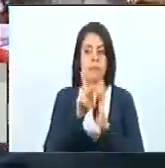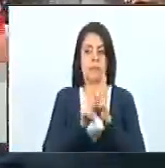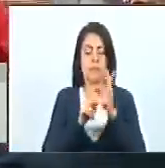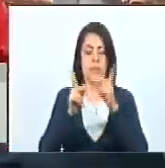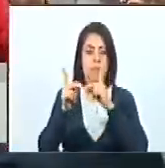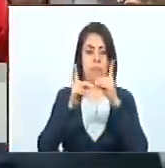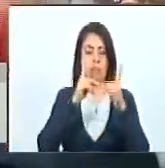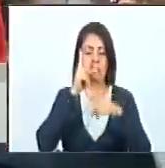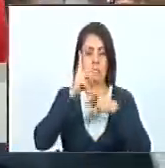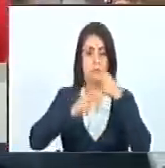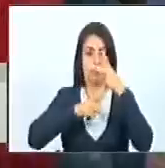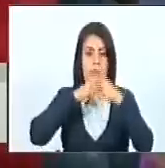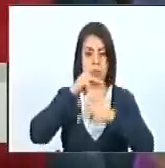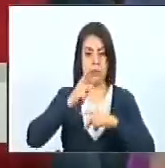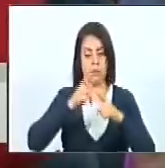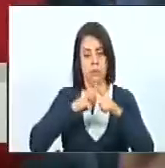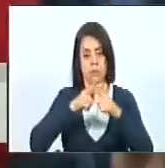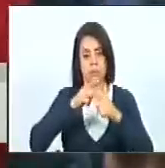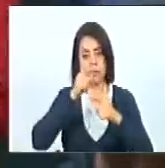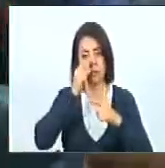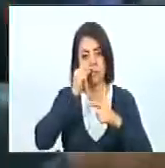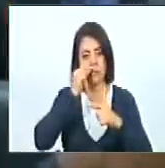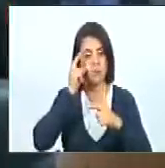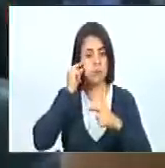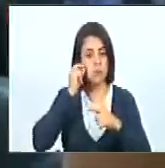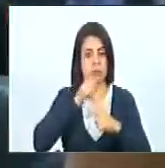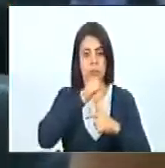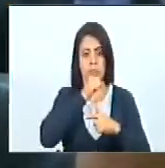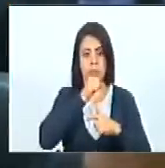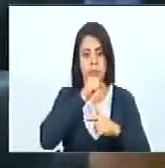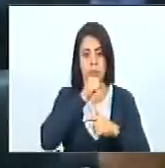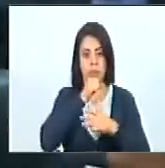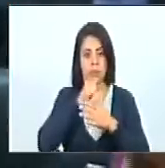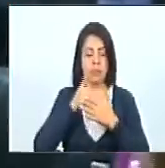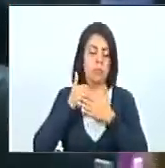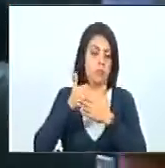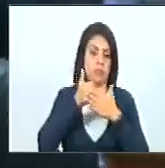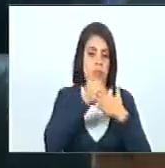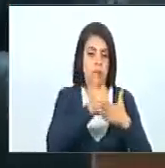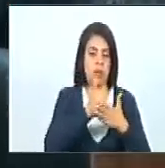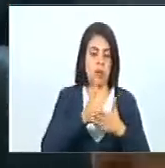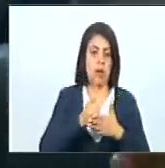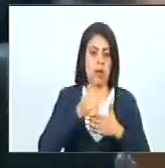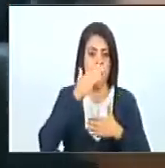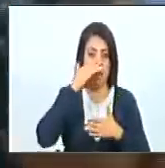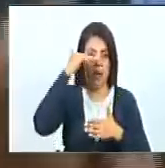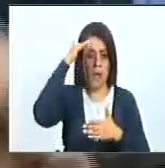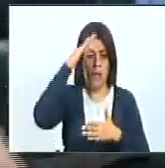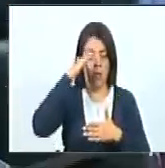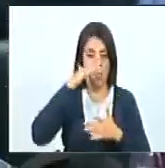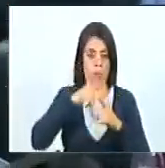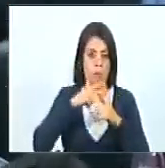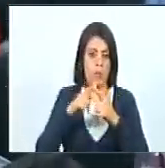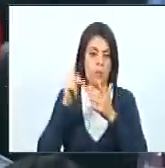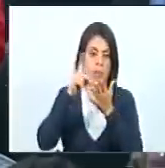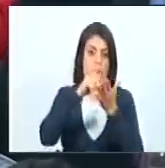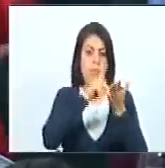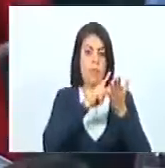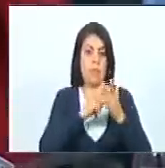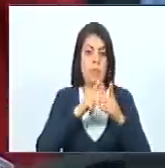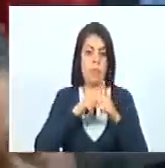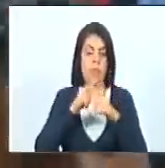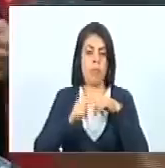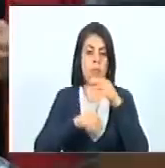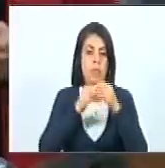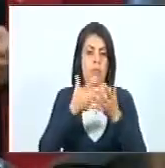políticas donde los adultos y las adultas mayores son beneficiarios, donde los adultos y adultas mayores son protagonistas.